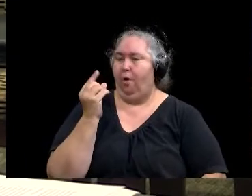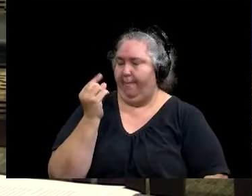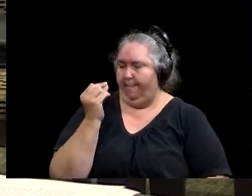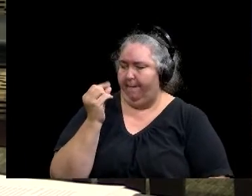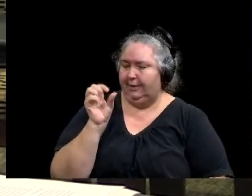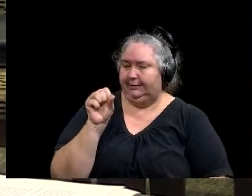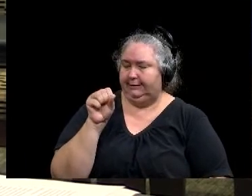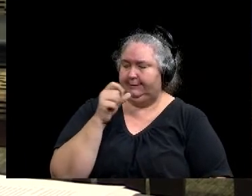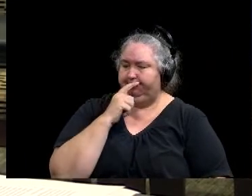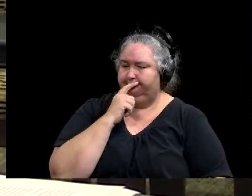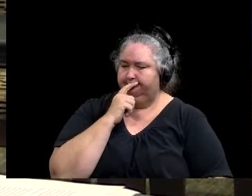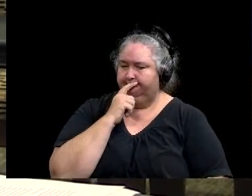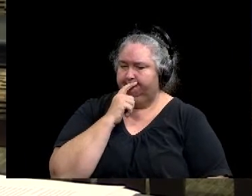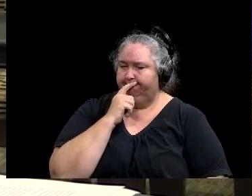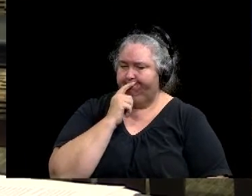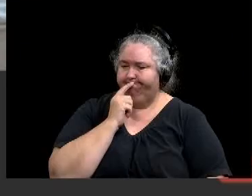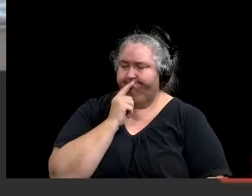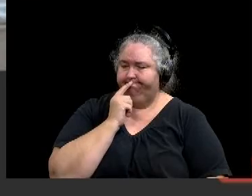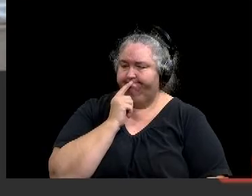pregunta